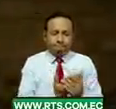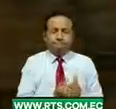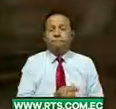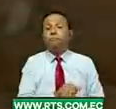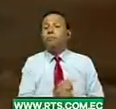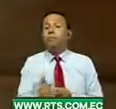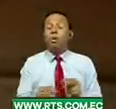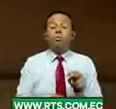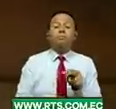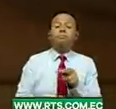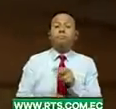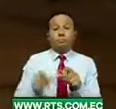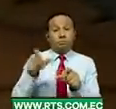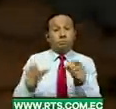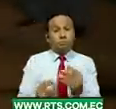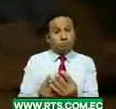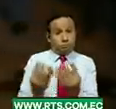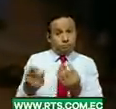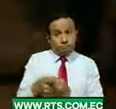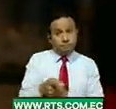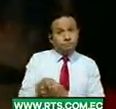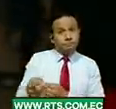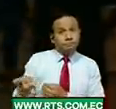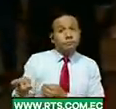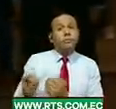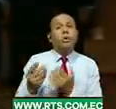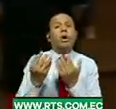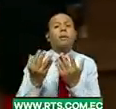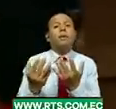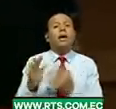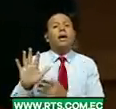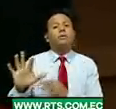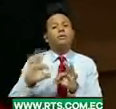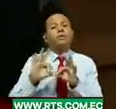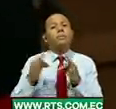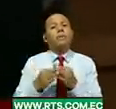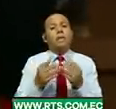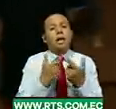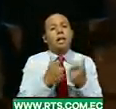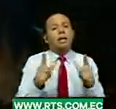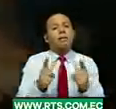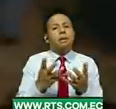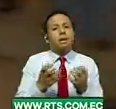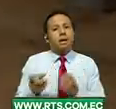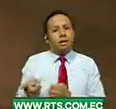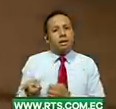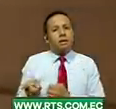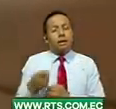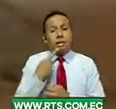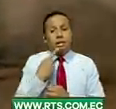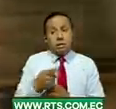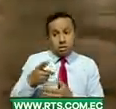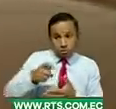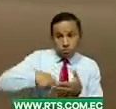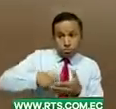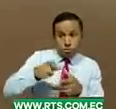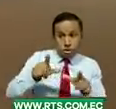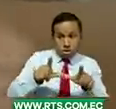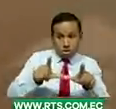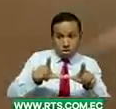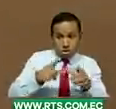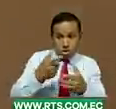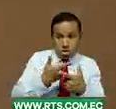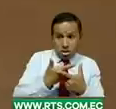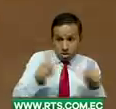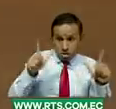ciudadanos esperando que se ejecute la boleta. Caballero, tiene un familiar, esperan que salga ya pronto. La boleta ya está firmada.